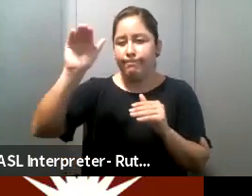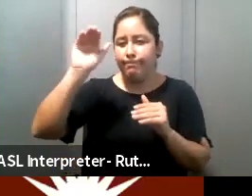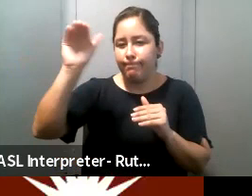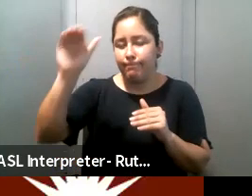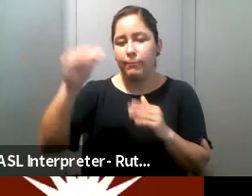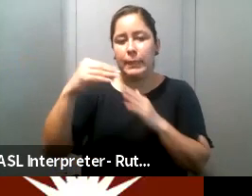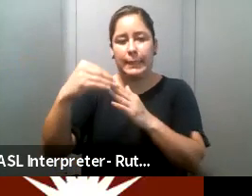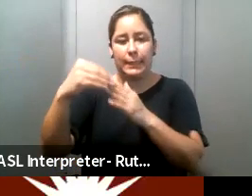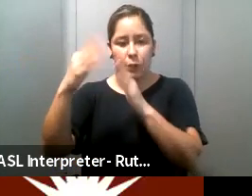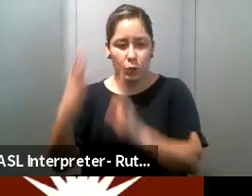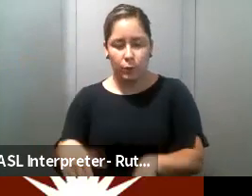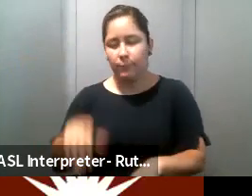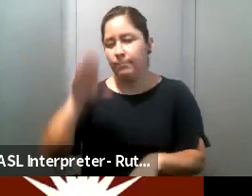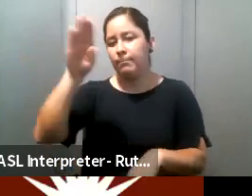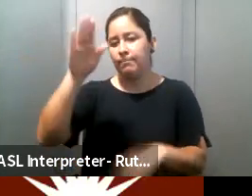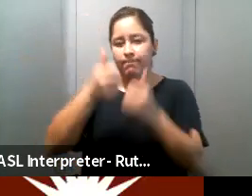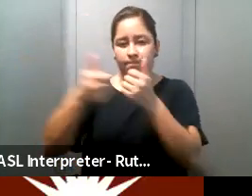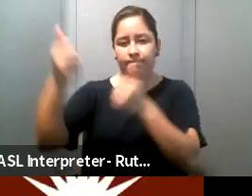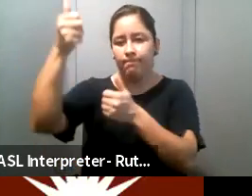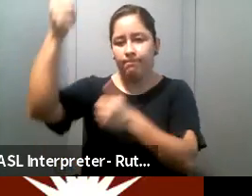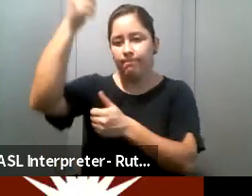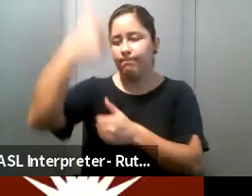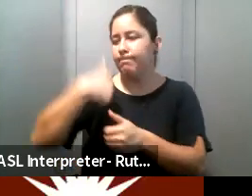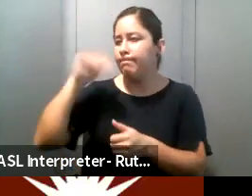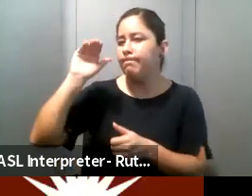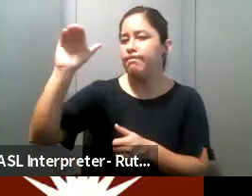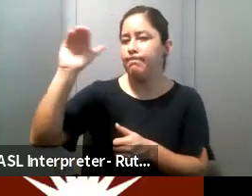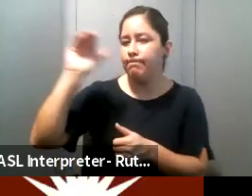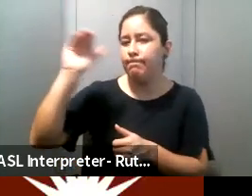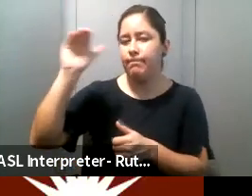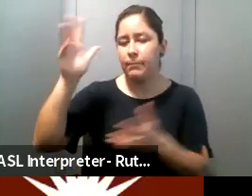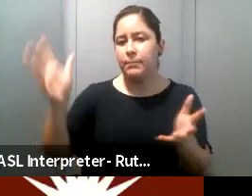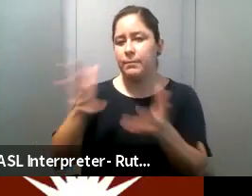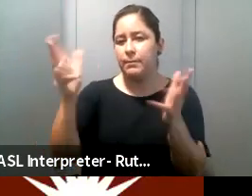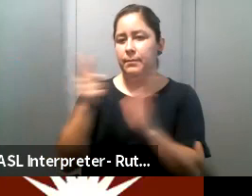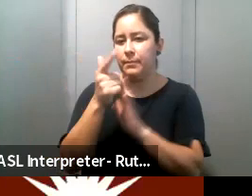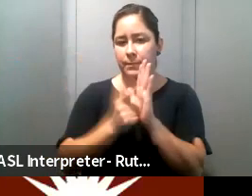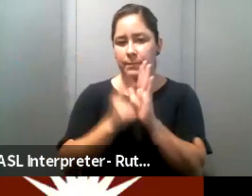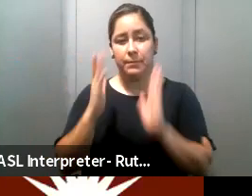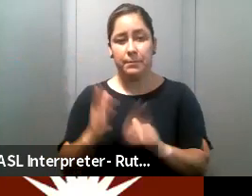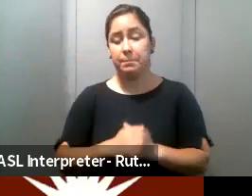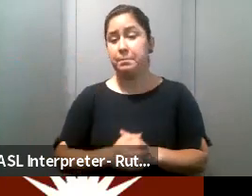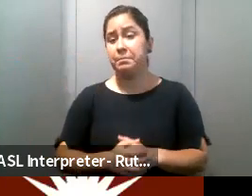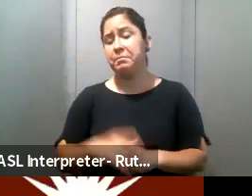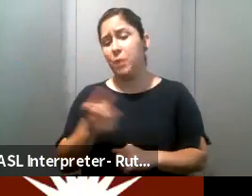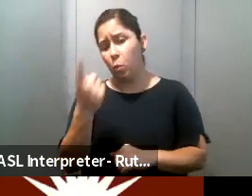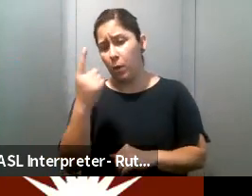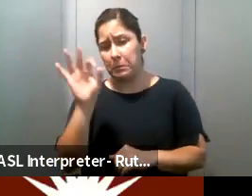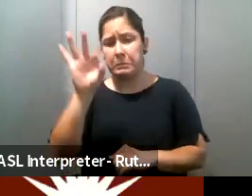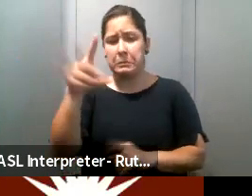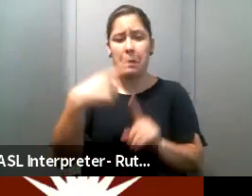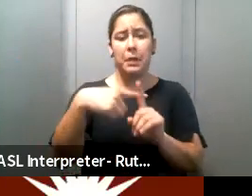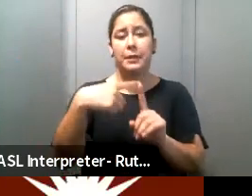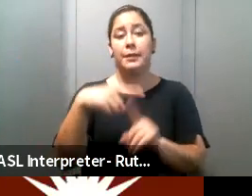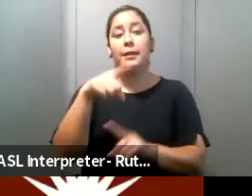empujando nuevas leyes y nada más como por compartirles algo positivo. La Junta de Supervisores del Condado de Los Ángeles